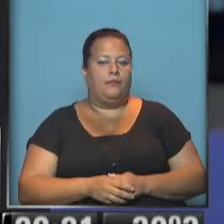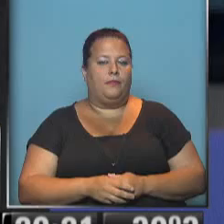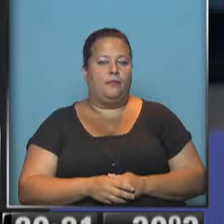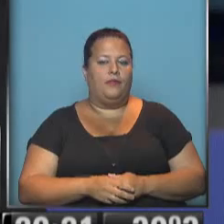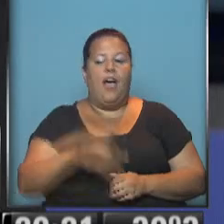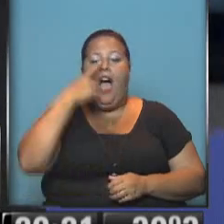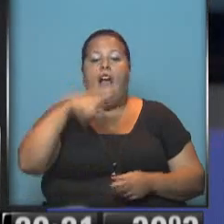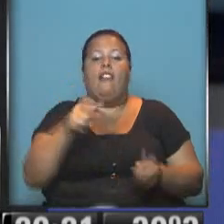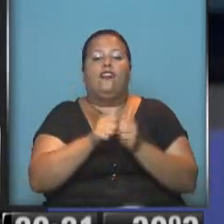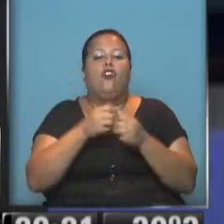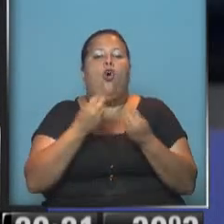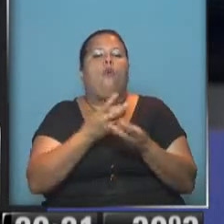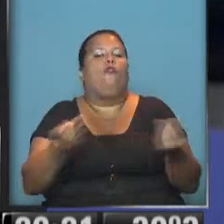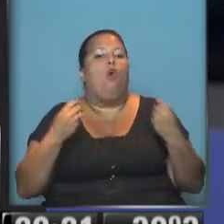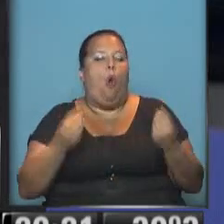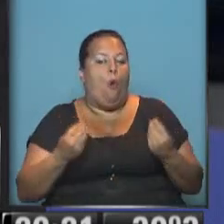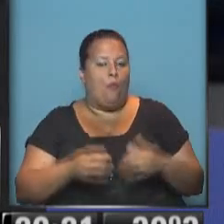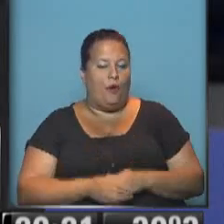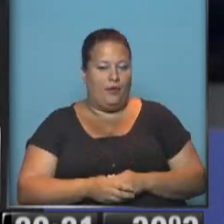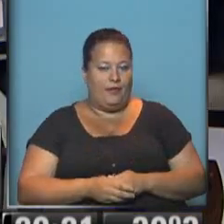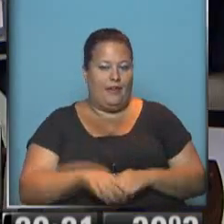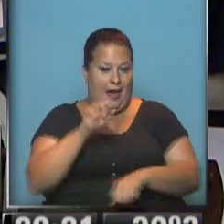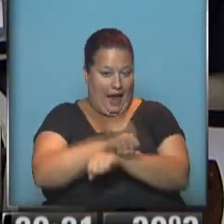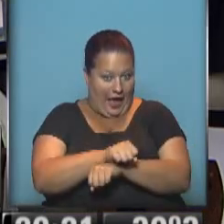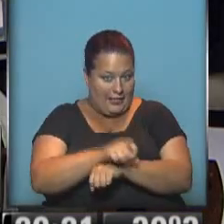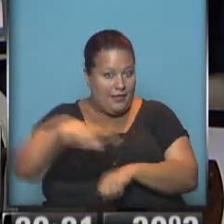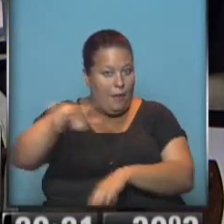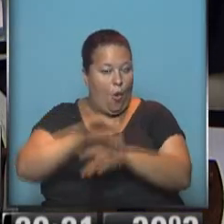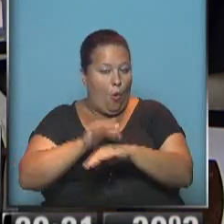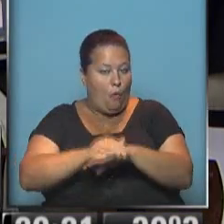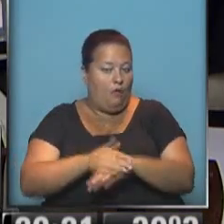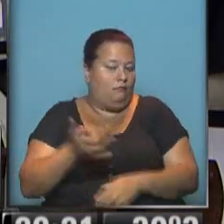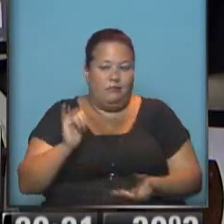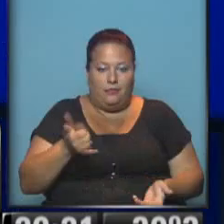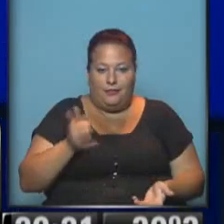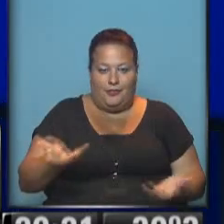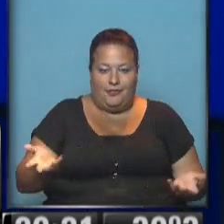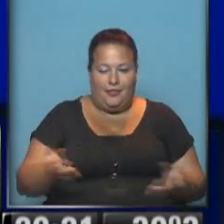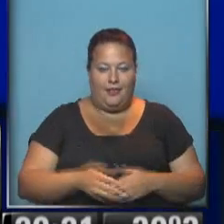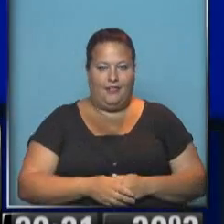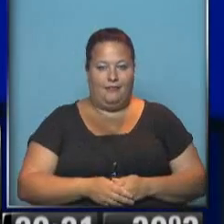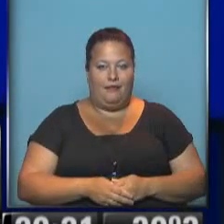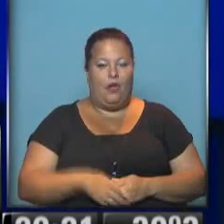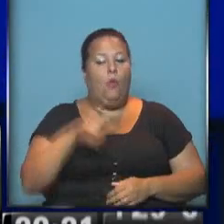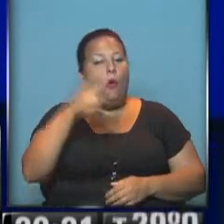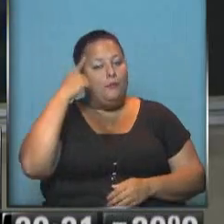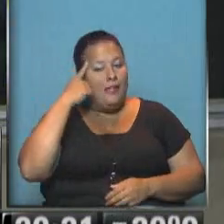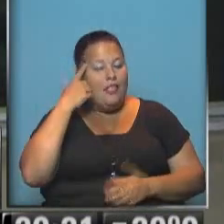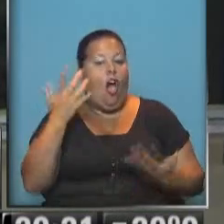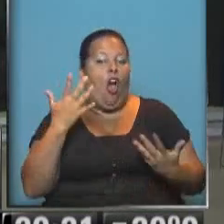el final de esa historia, ¿no? La cárcel para los responsables. Sin duda. ¿Usted espera